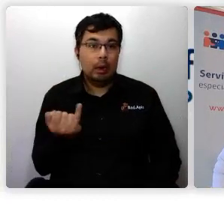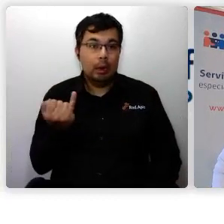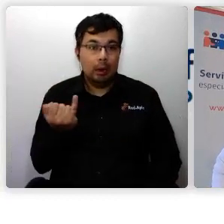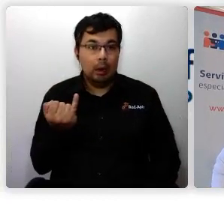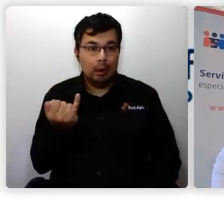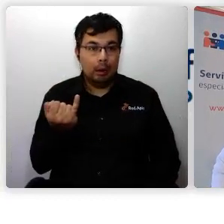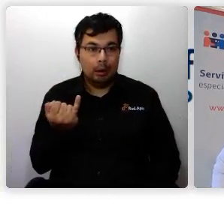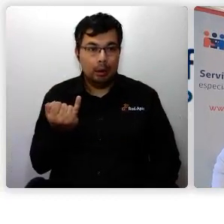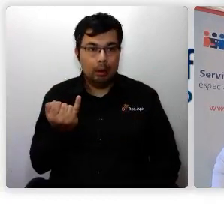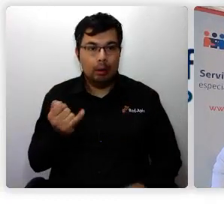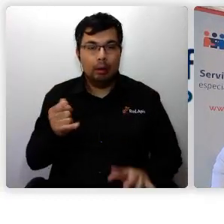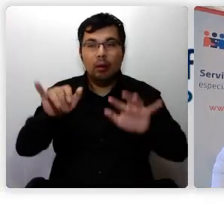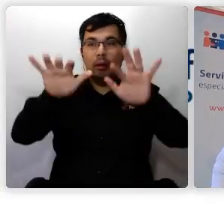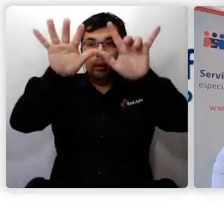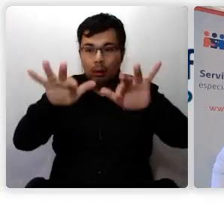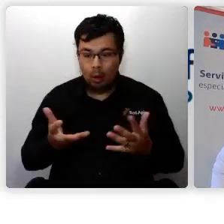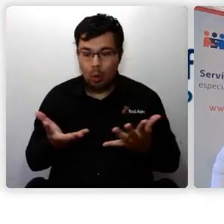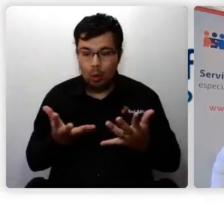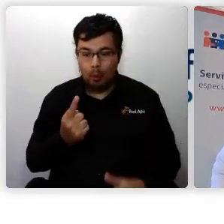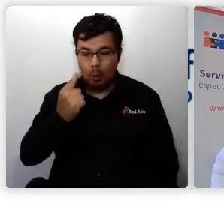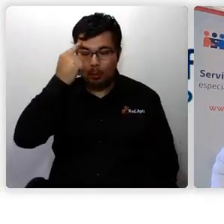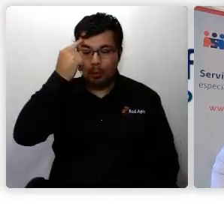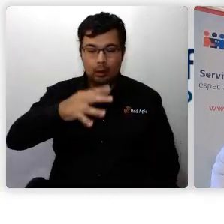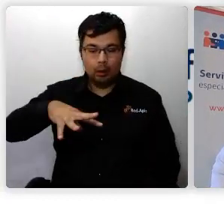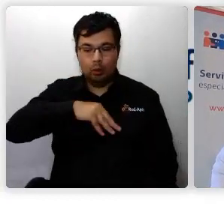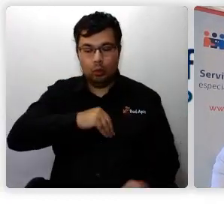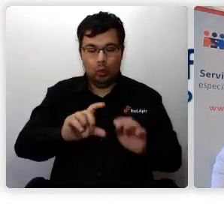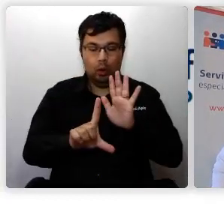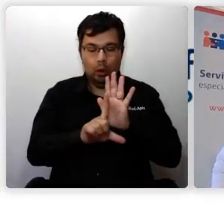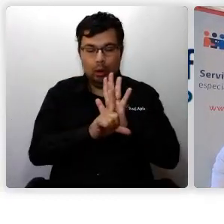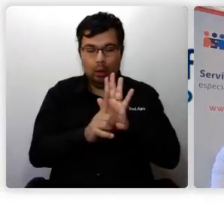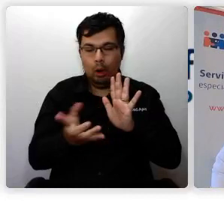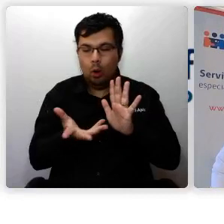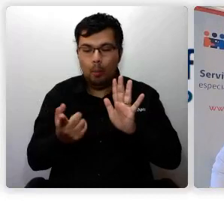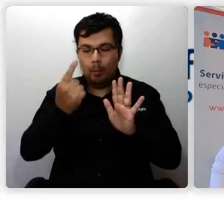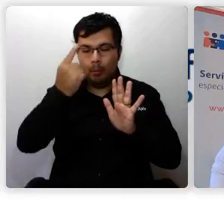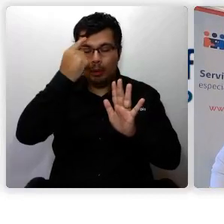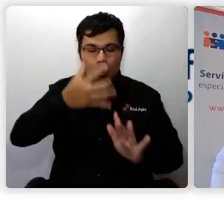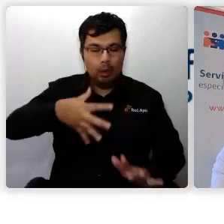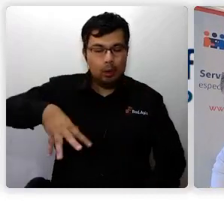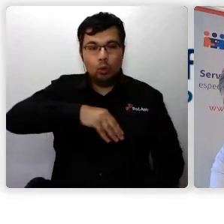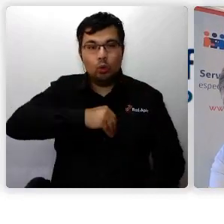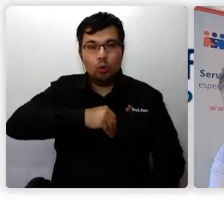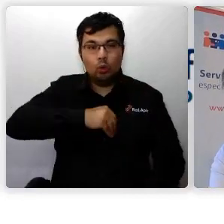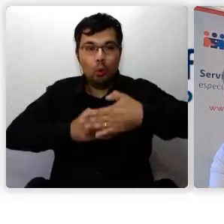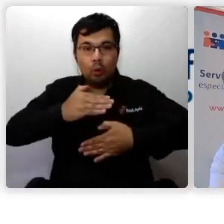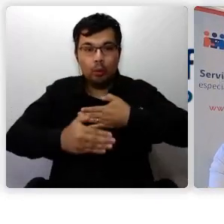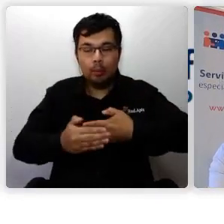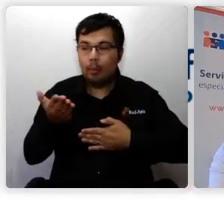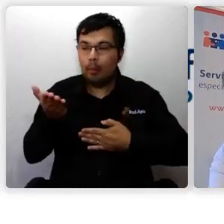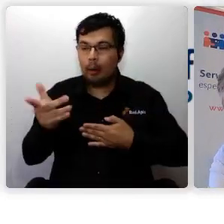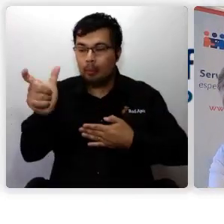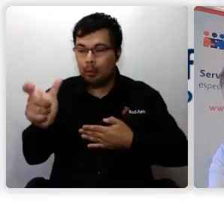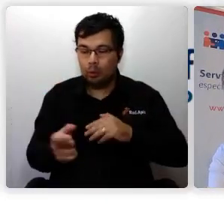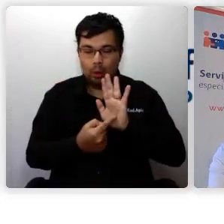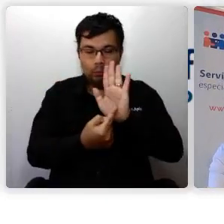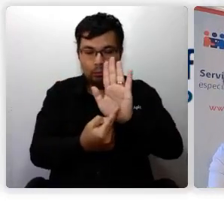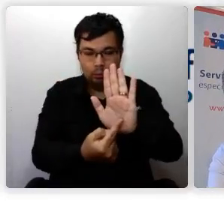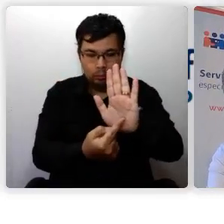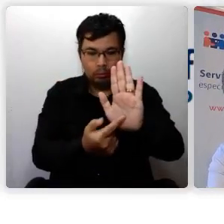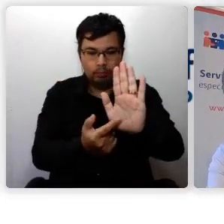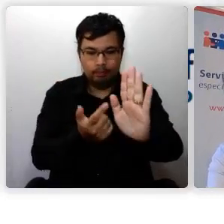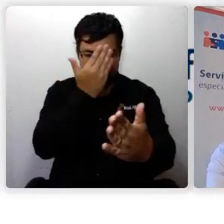de cómo interpretamos nosotros la ley, cómo interpretamos nosotros los procedimientos, para que él los pueda presentar ante el impuesto interno o